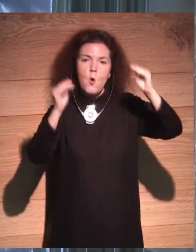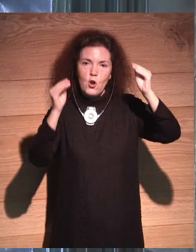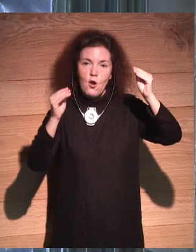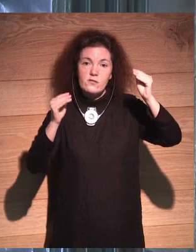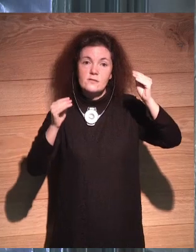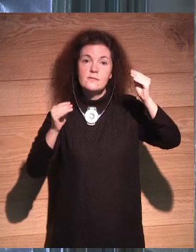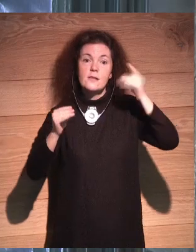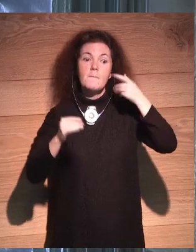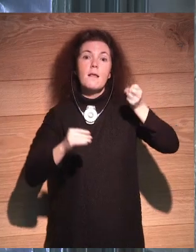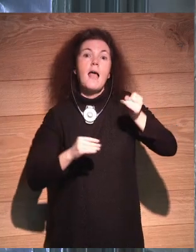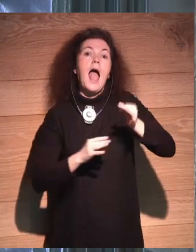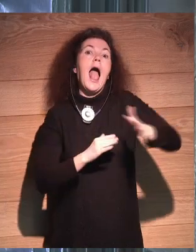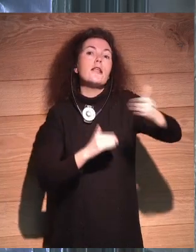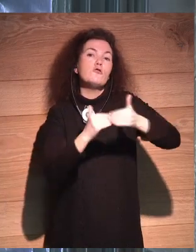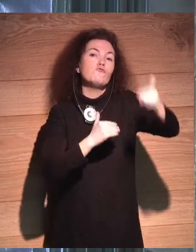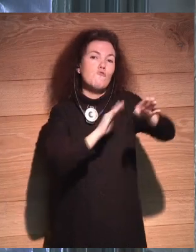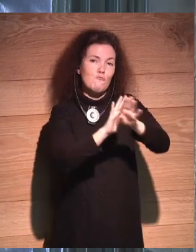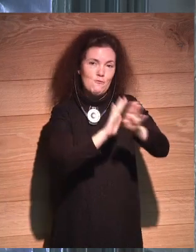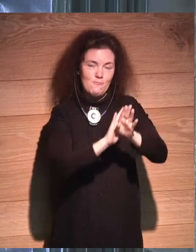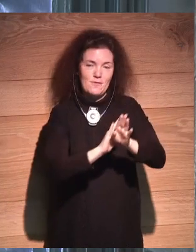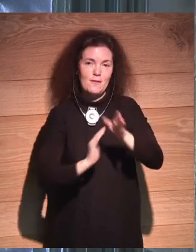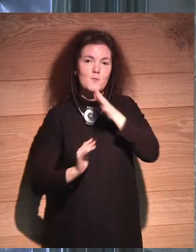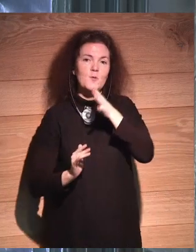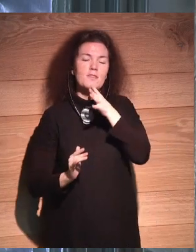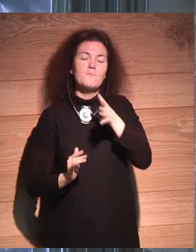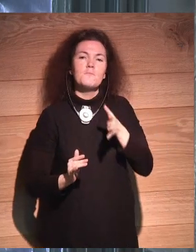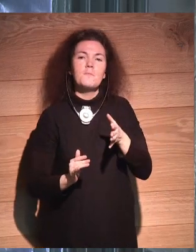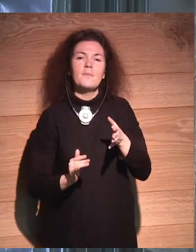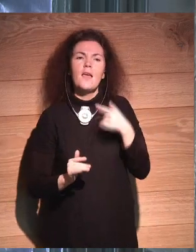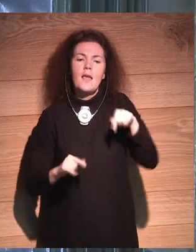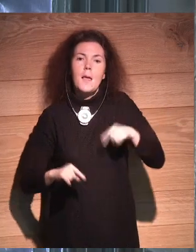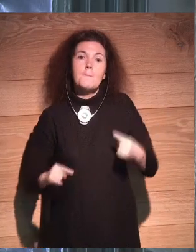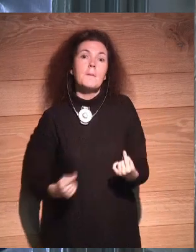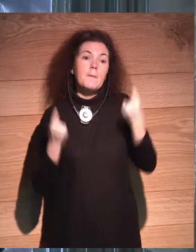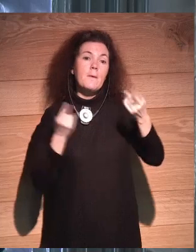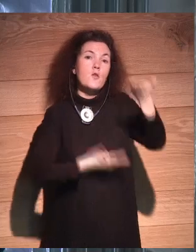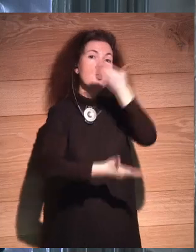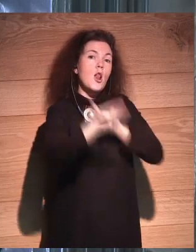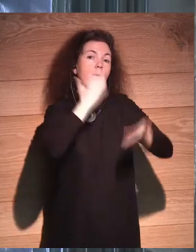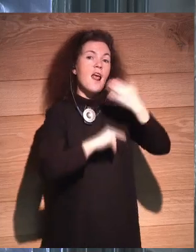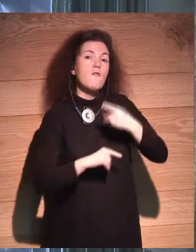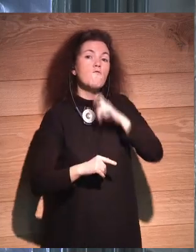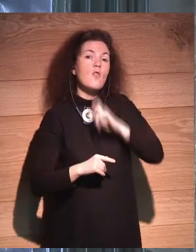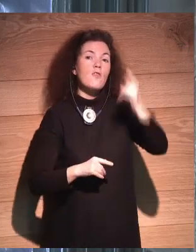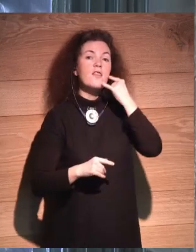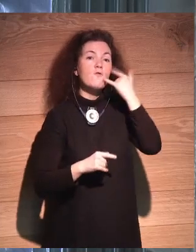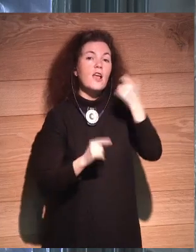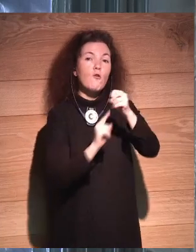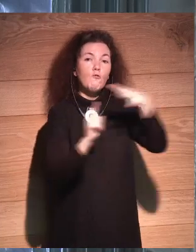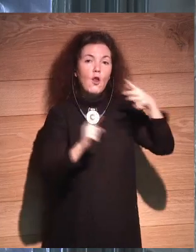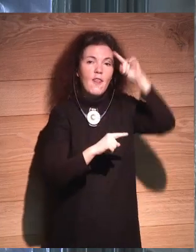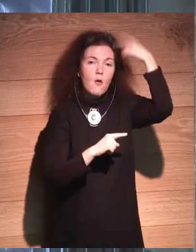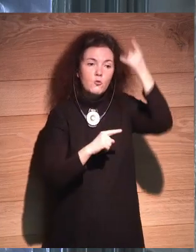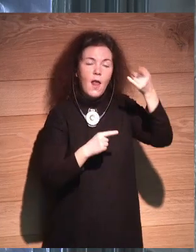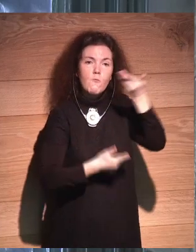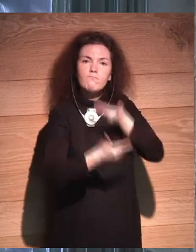que por muchos años, porque es la primera vez que colabora Fundación Telefónica con Foro de la Cultura, y estamos